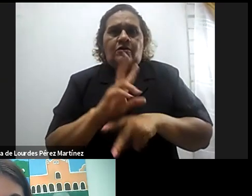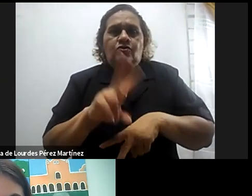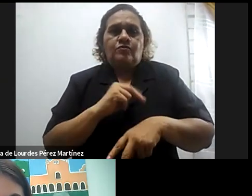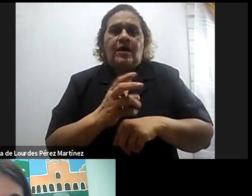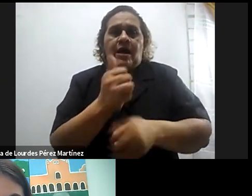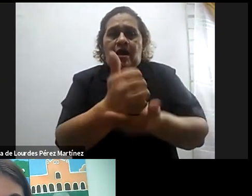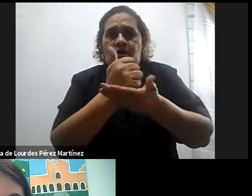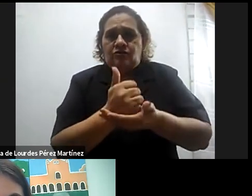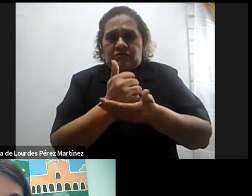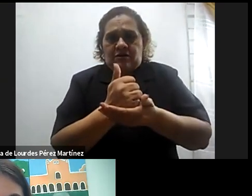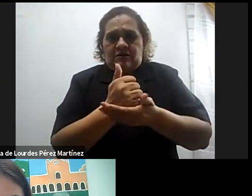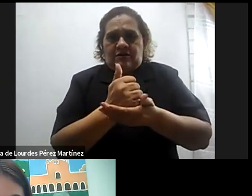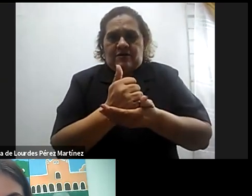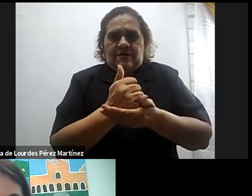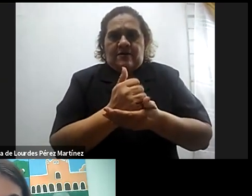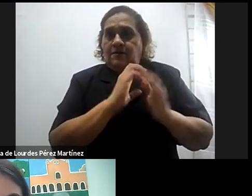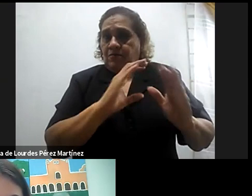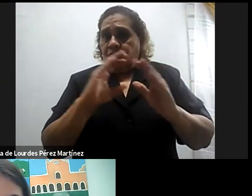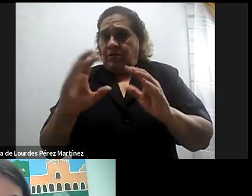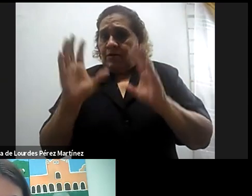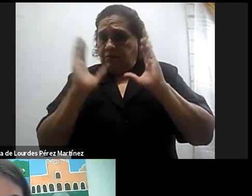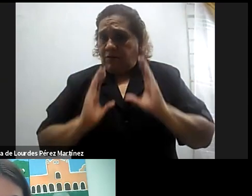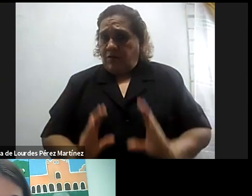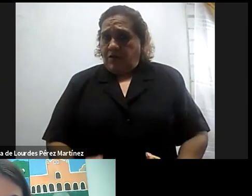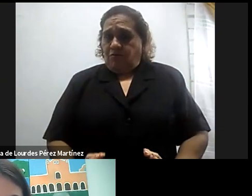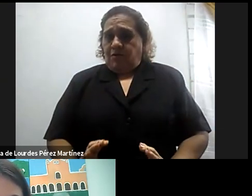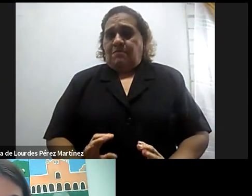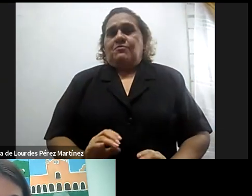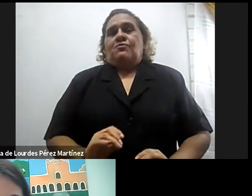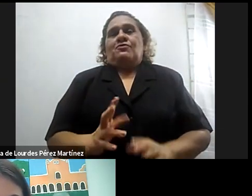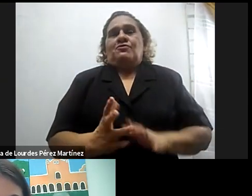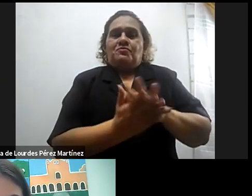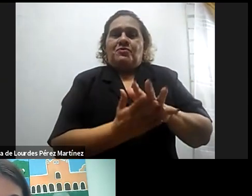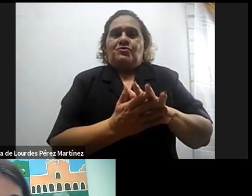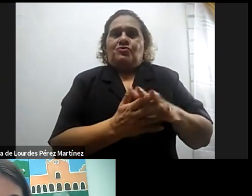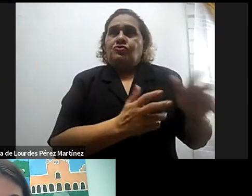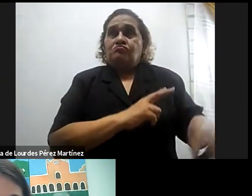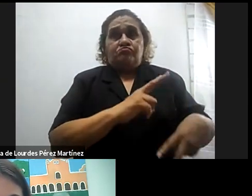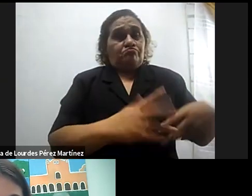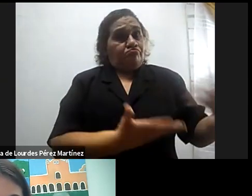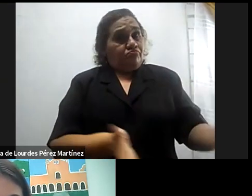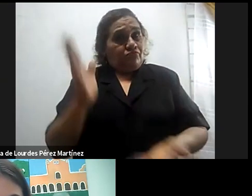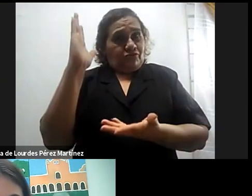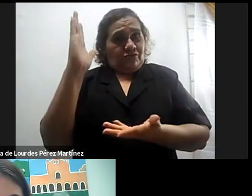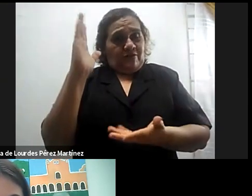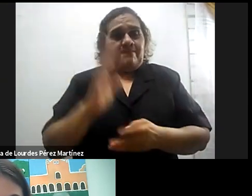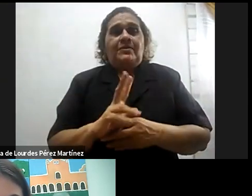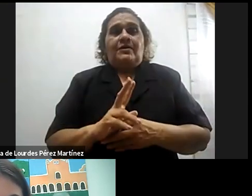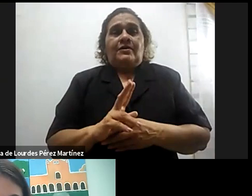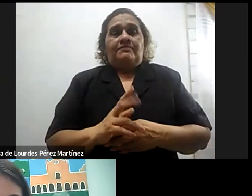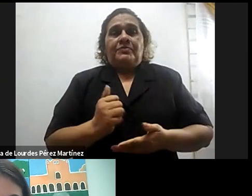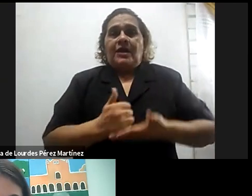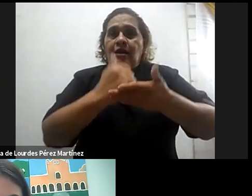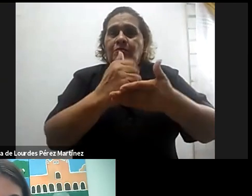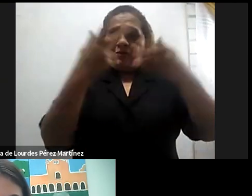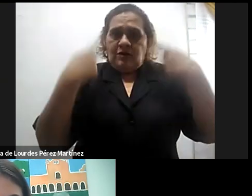a llegar más lejos, ¿no? Finalmente nuestros pies nos ayudan a llegar más lejos, así que pues ayudemos a las personas con diabetes a que puedan llegar a